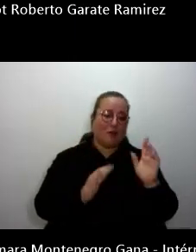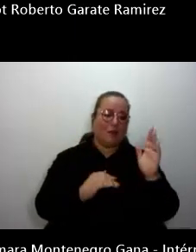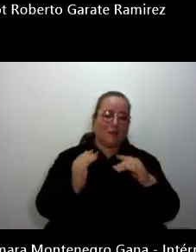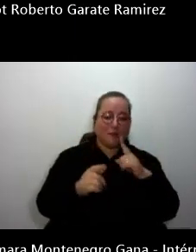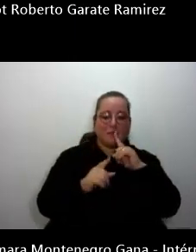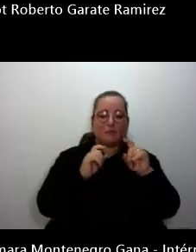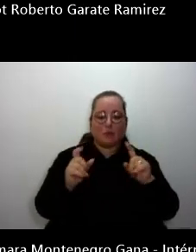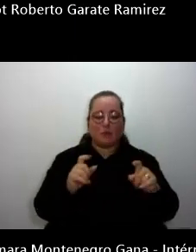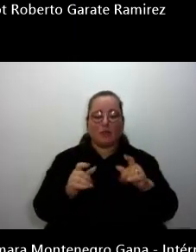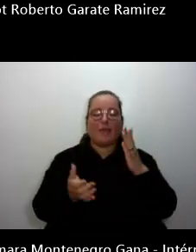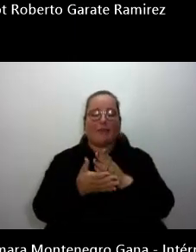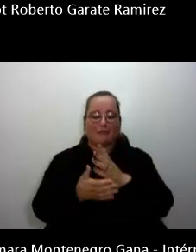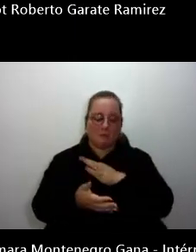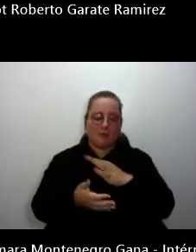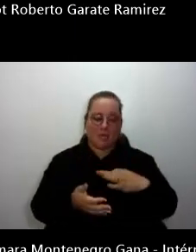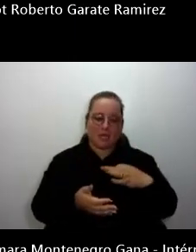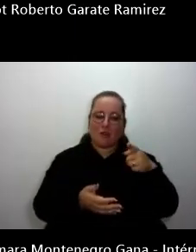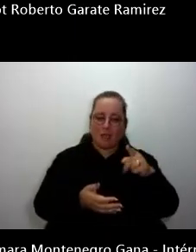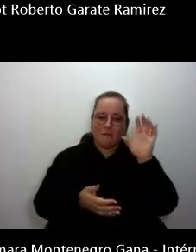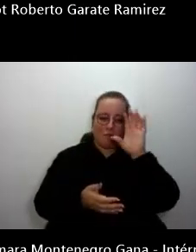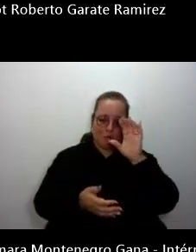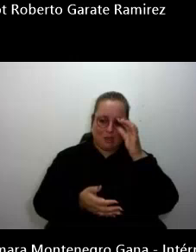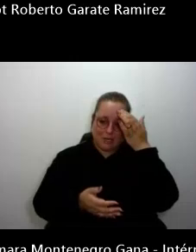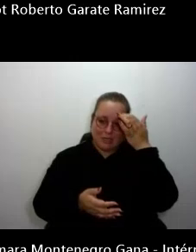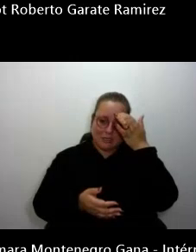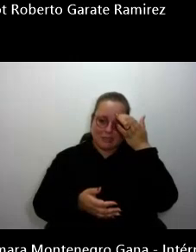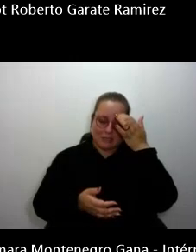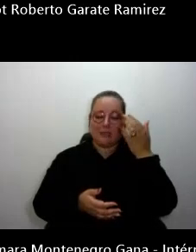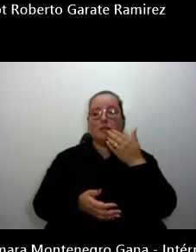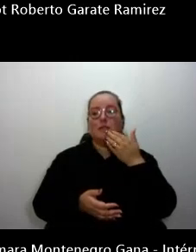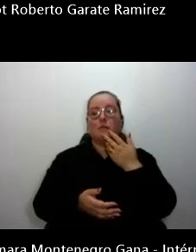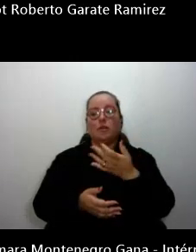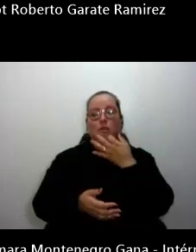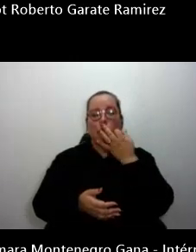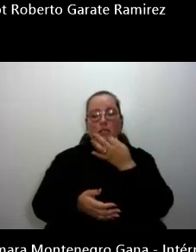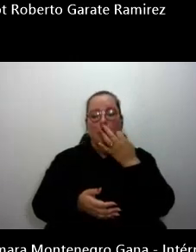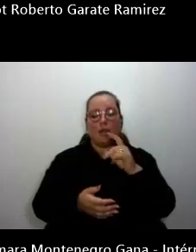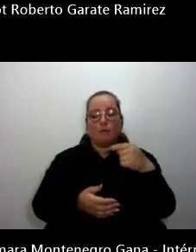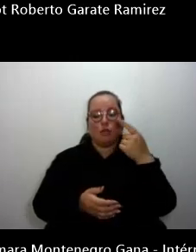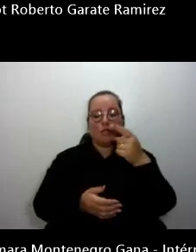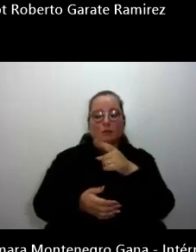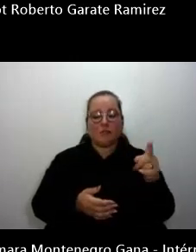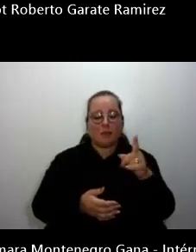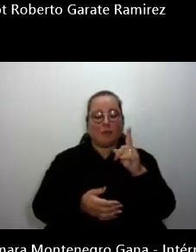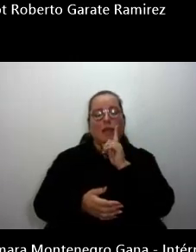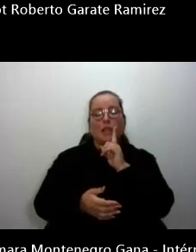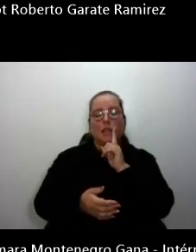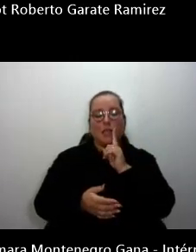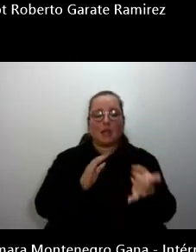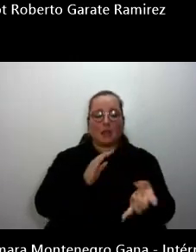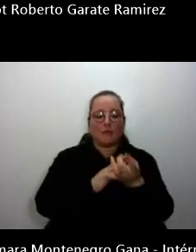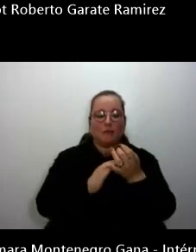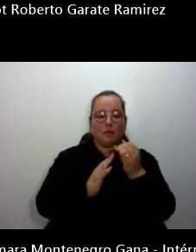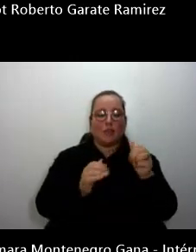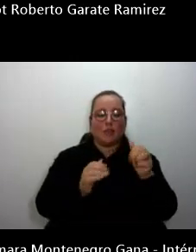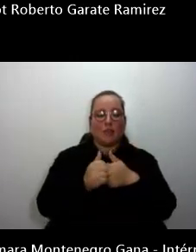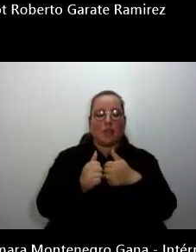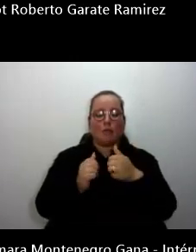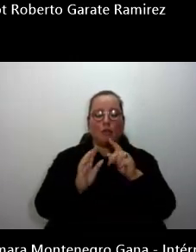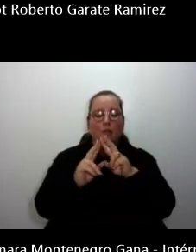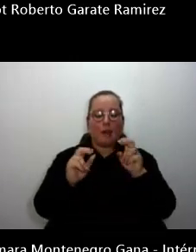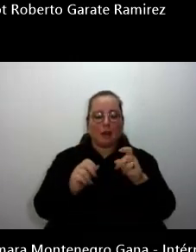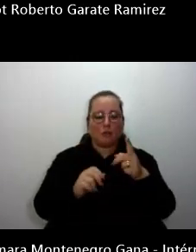página ministerial. También comentarles que durante las próximas semanas vamos a estar disponibilizando material de apoyo para la implementación de la ley que